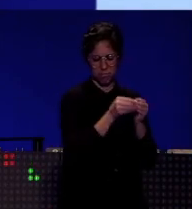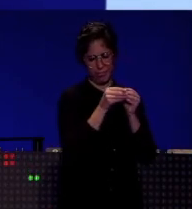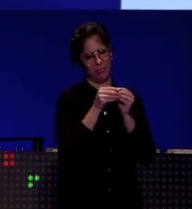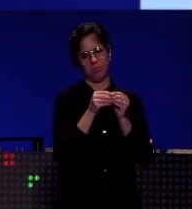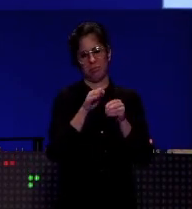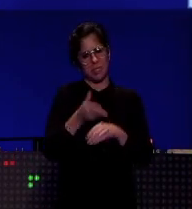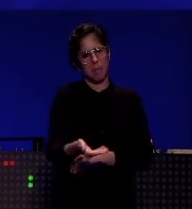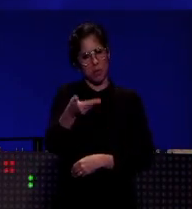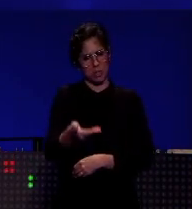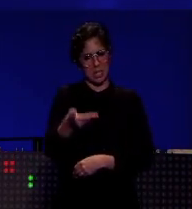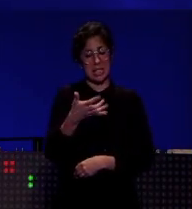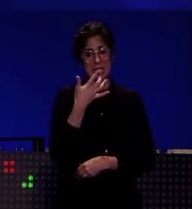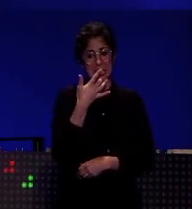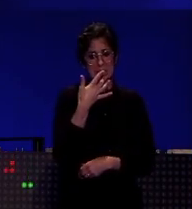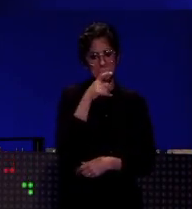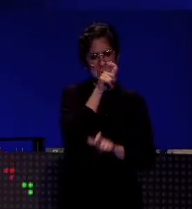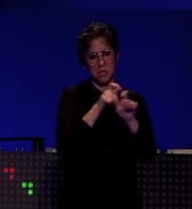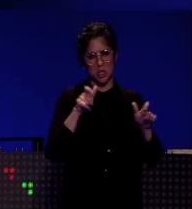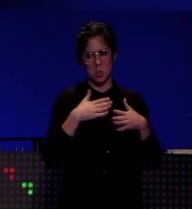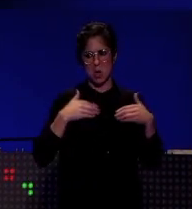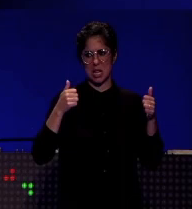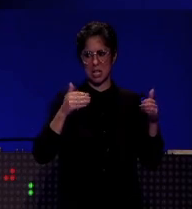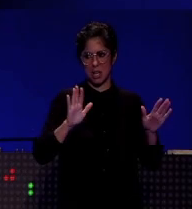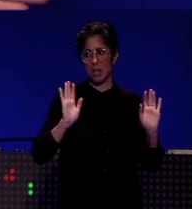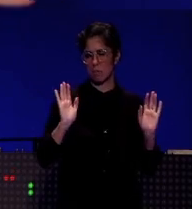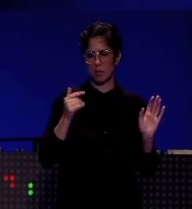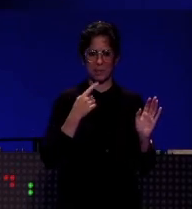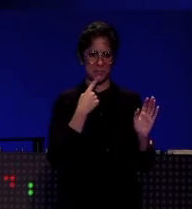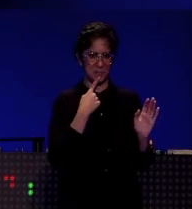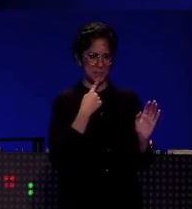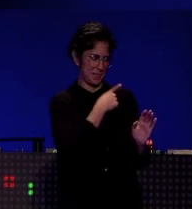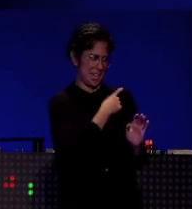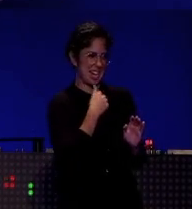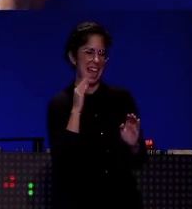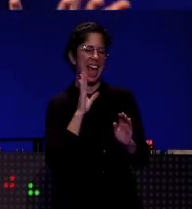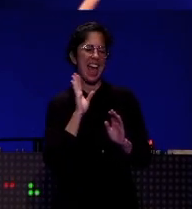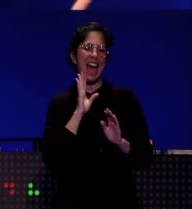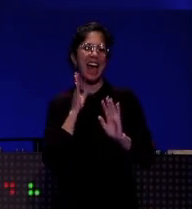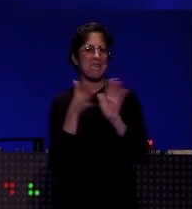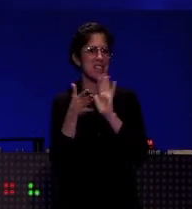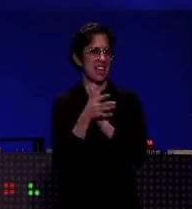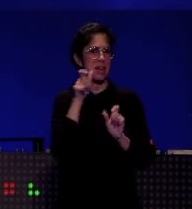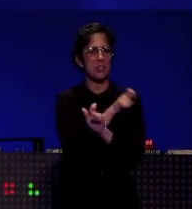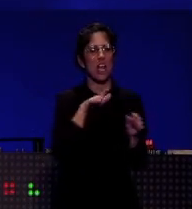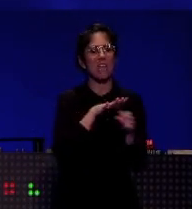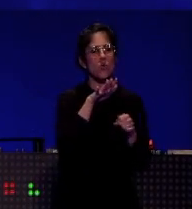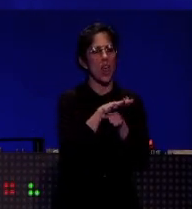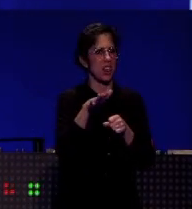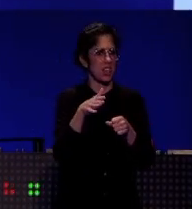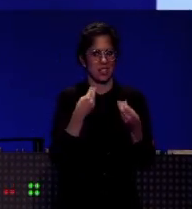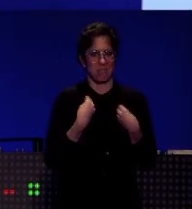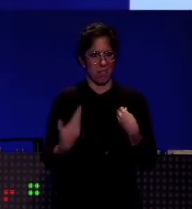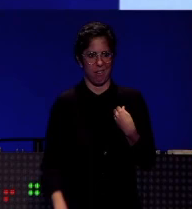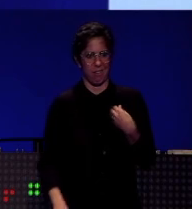dedicarse bueno ya nos han dejado claro que influencers ha habido toda la vida pero para una persona que quiera dedicarse profesionalmente